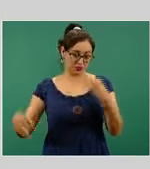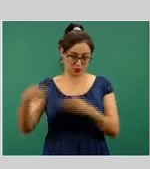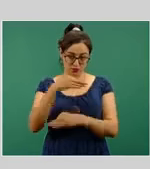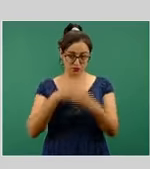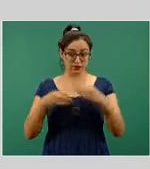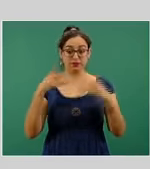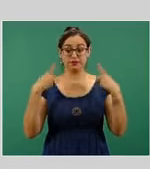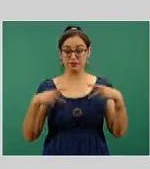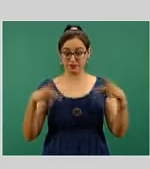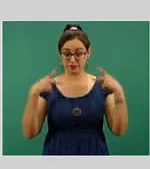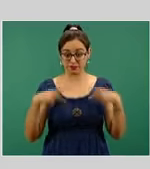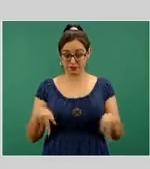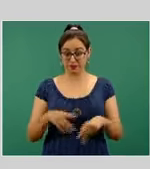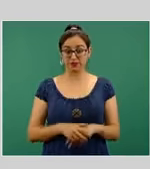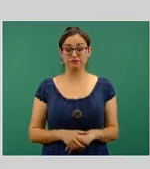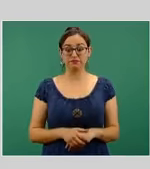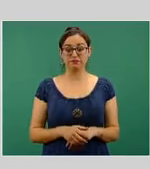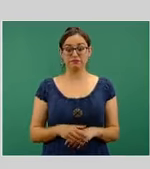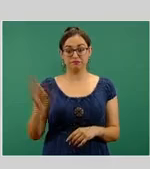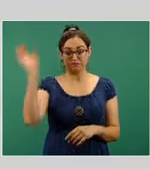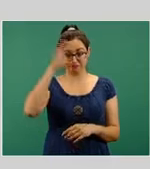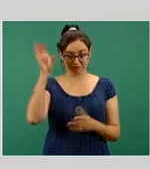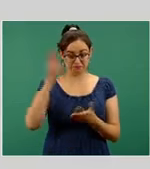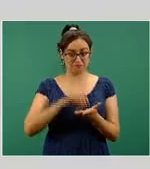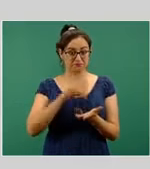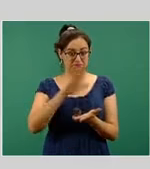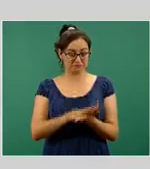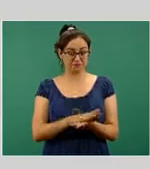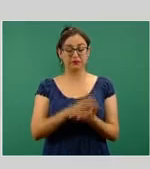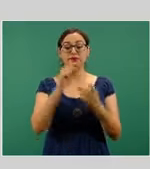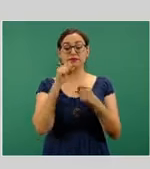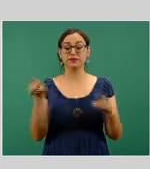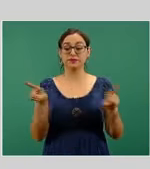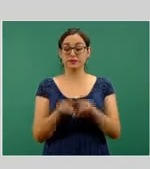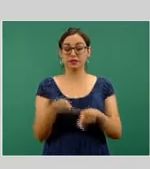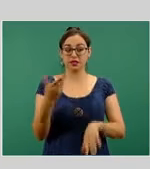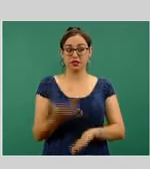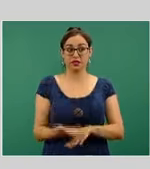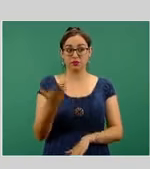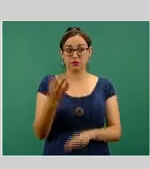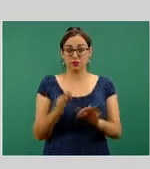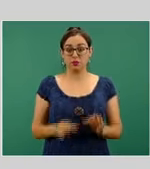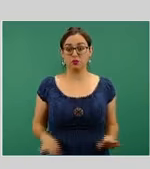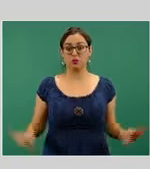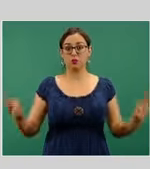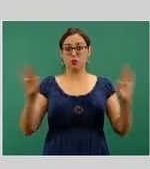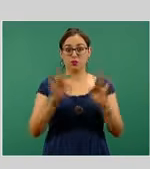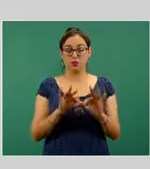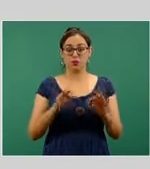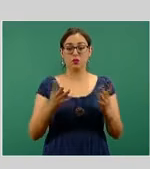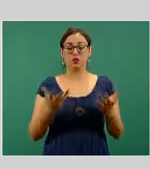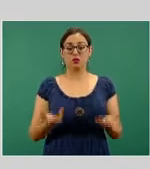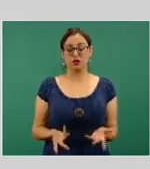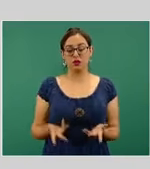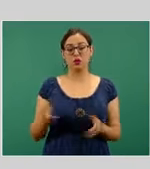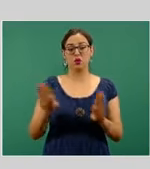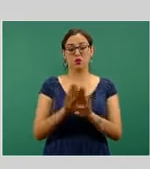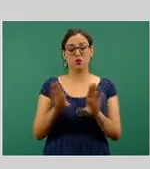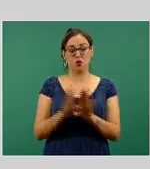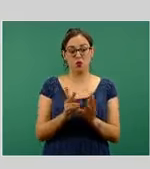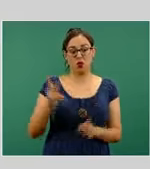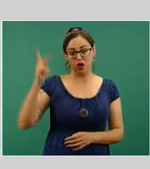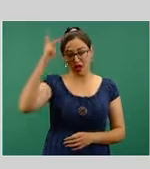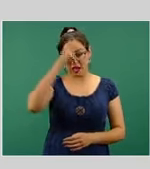las personas basados en evidencia científica. También es importante tener acceso a intervenciones